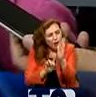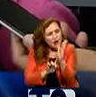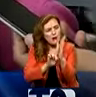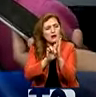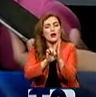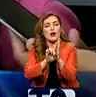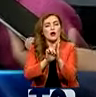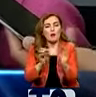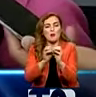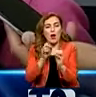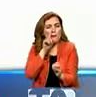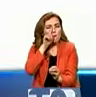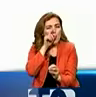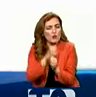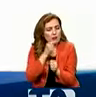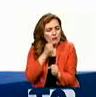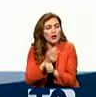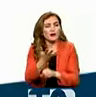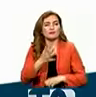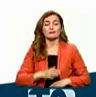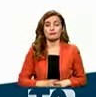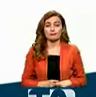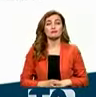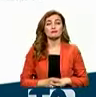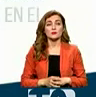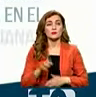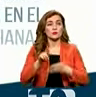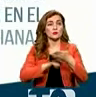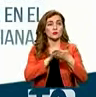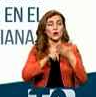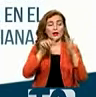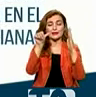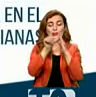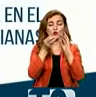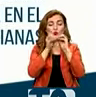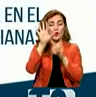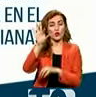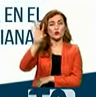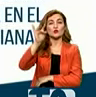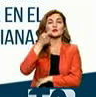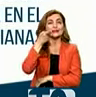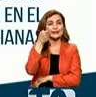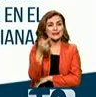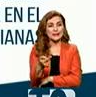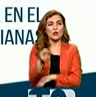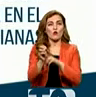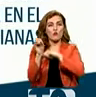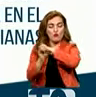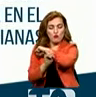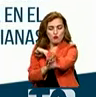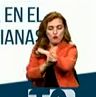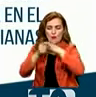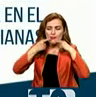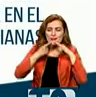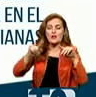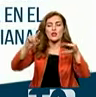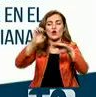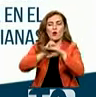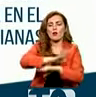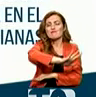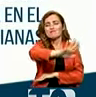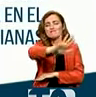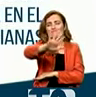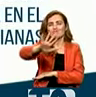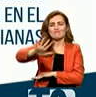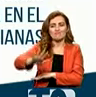genera muchas fuentes de empleo. Es decir, el veto eliminaba el artículo 98 que dice: la publicidad que se difunde en territorio ecuatoriano a